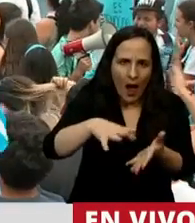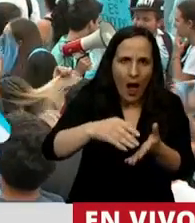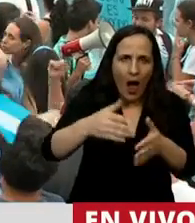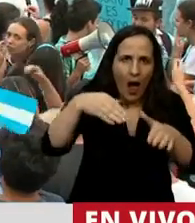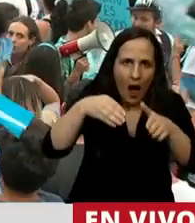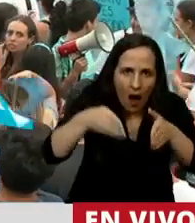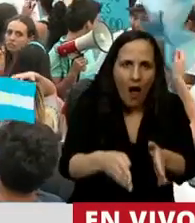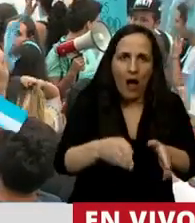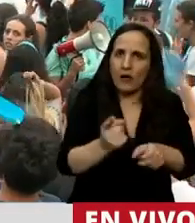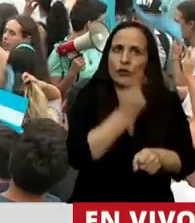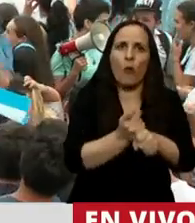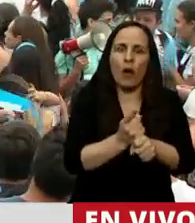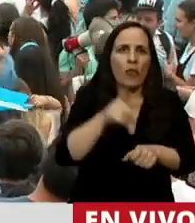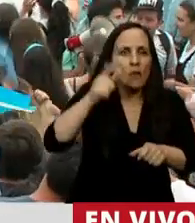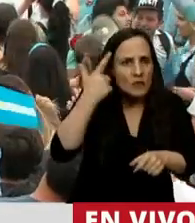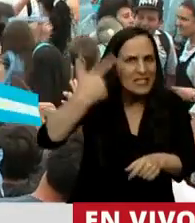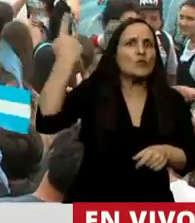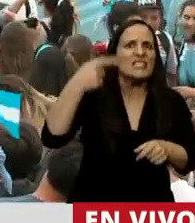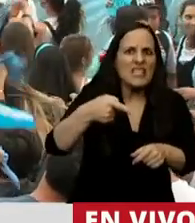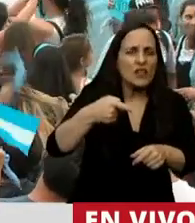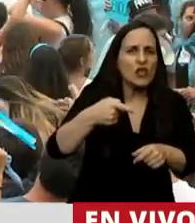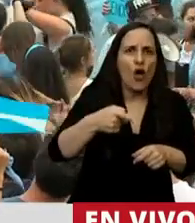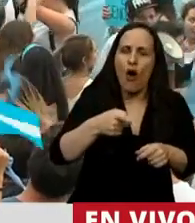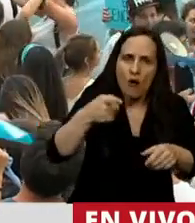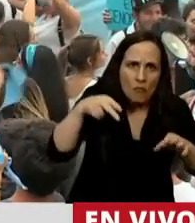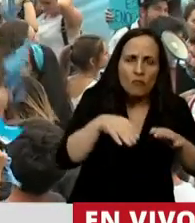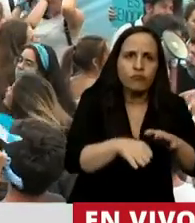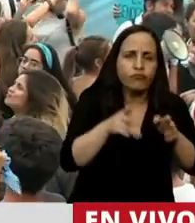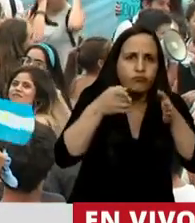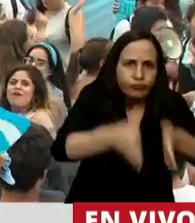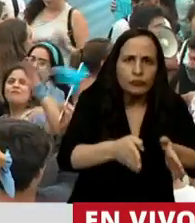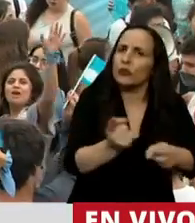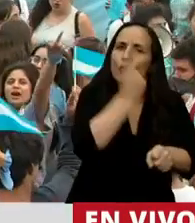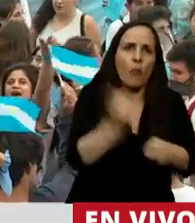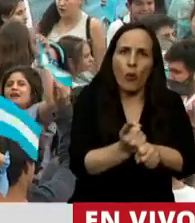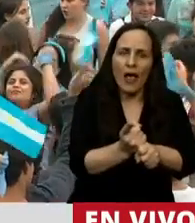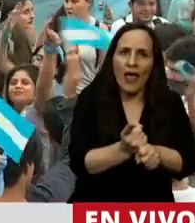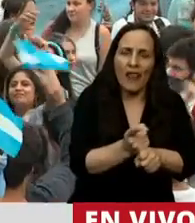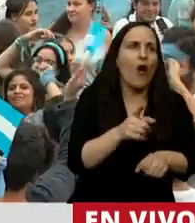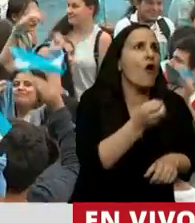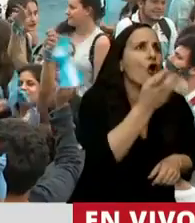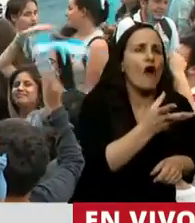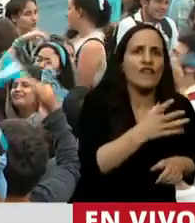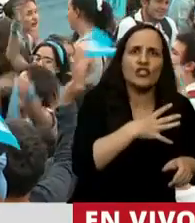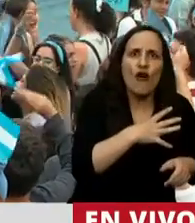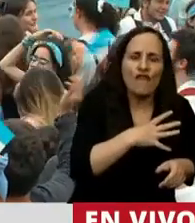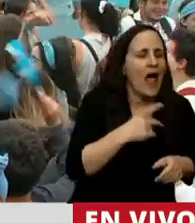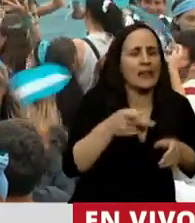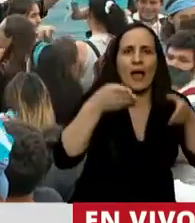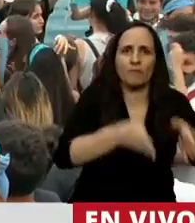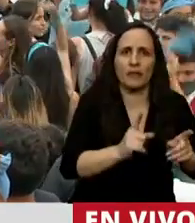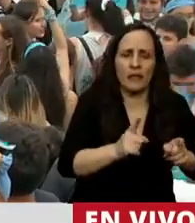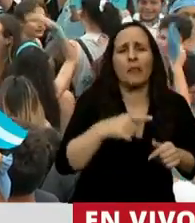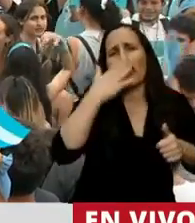o aquellas que no se habían confesado. Ese debate siguió con matrimonio civil, siguió con la